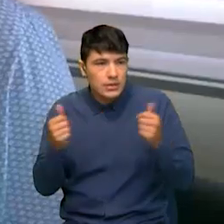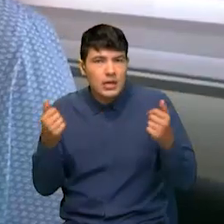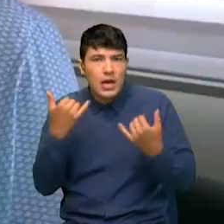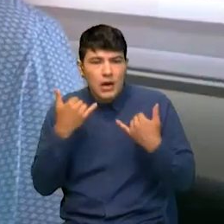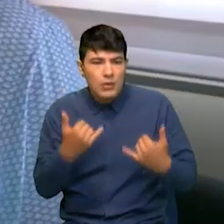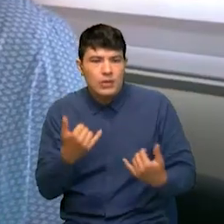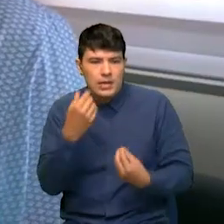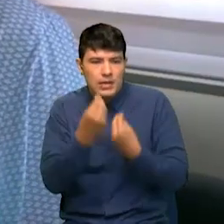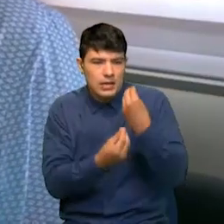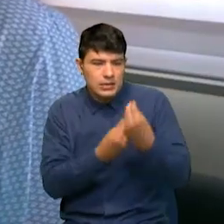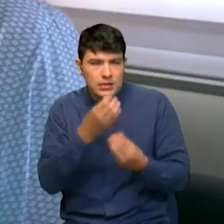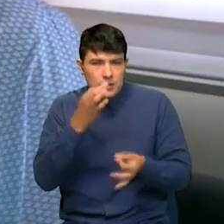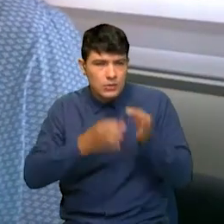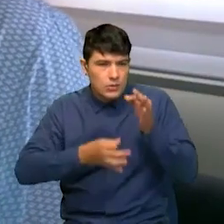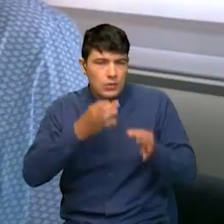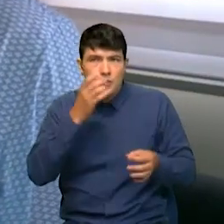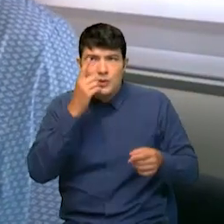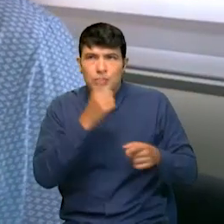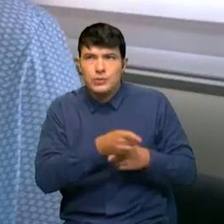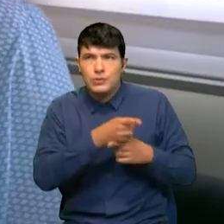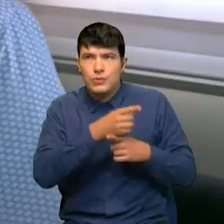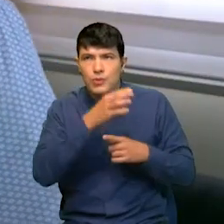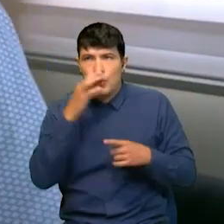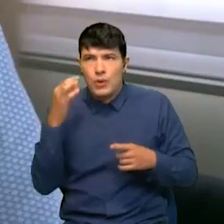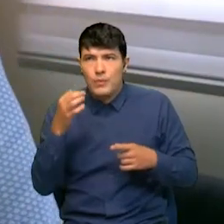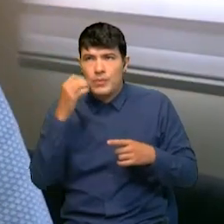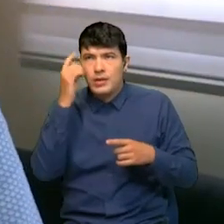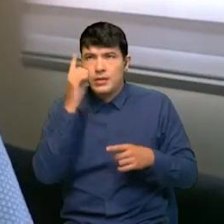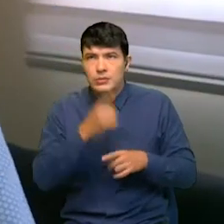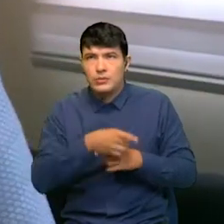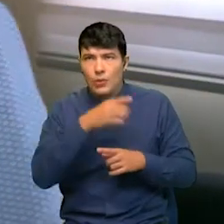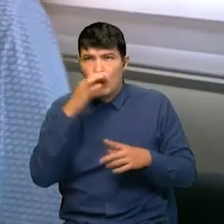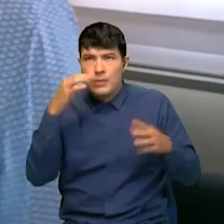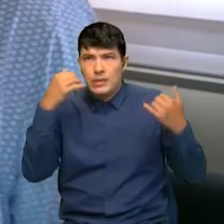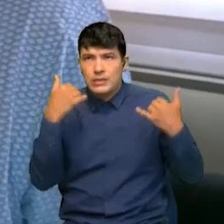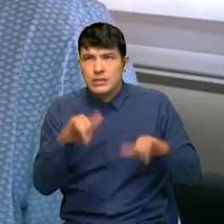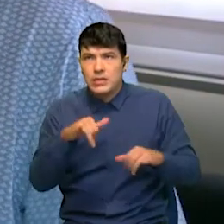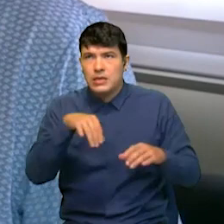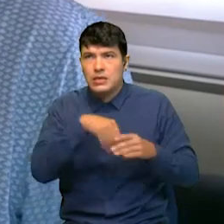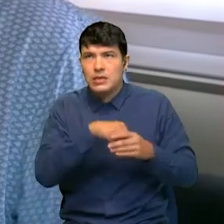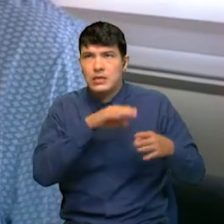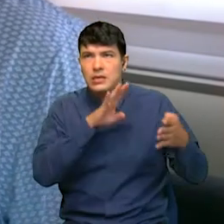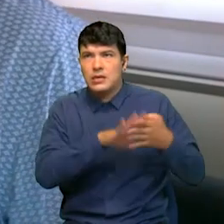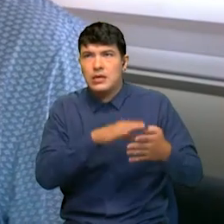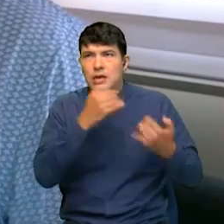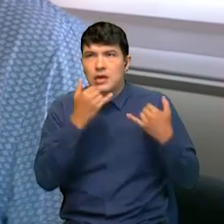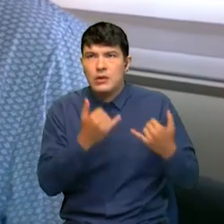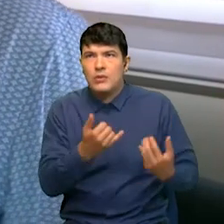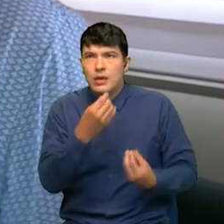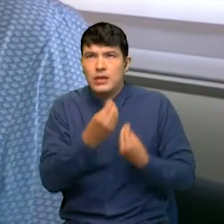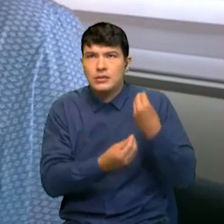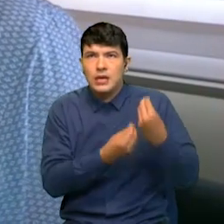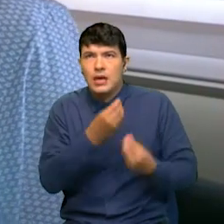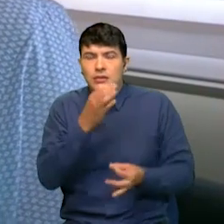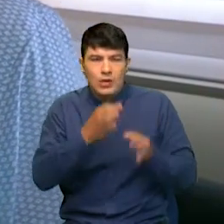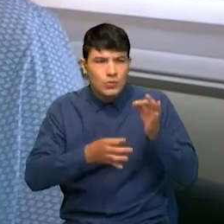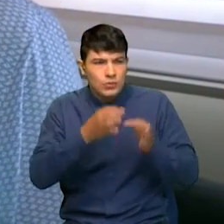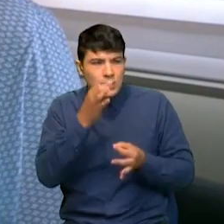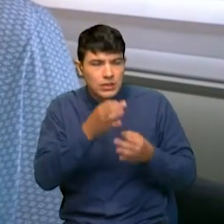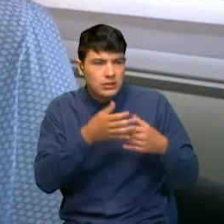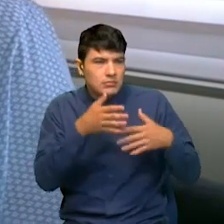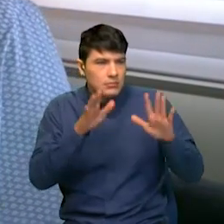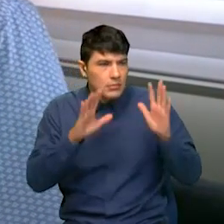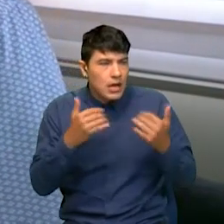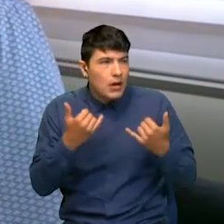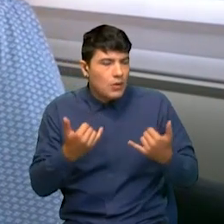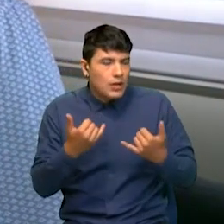si al hombre ya estar detenido se está haciendo justicia y eso pues